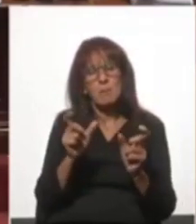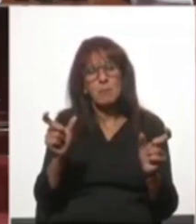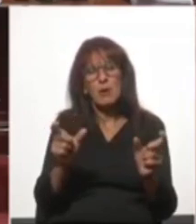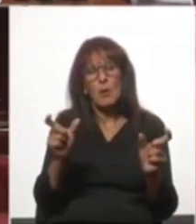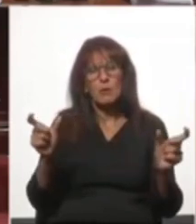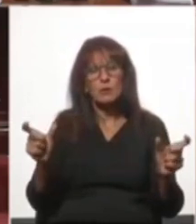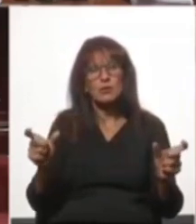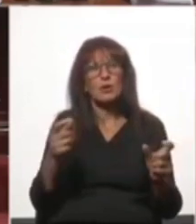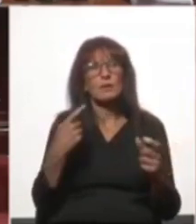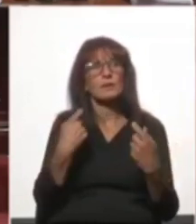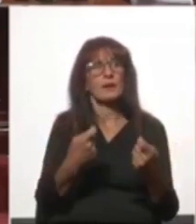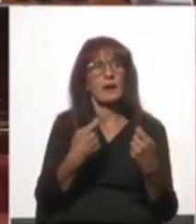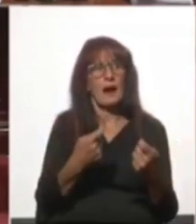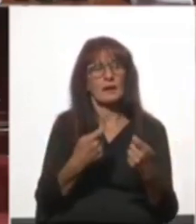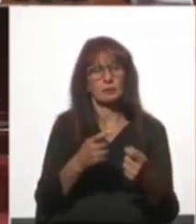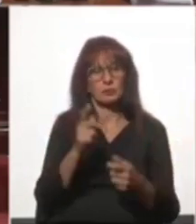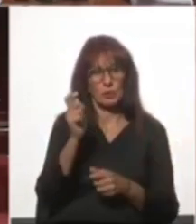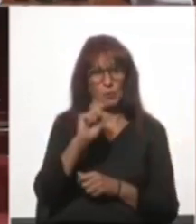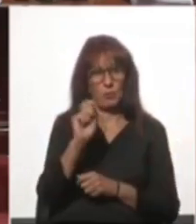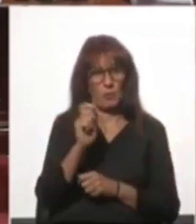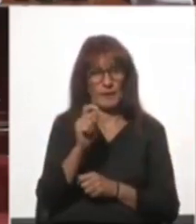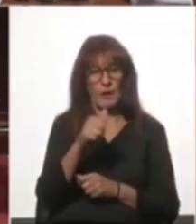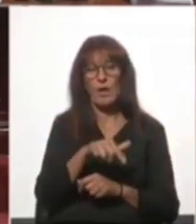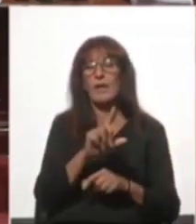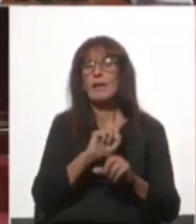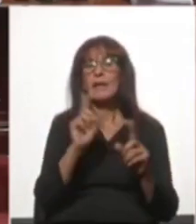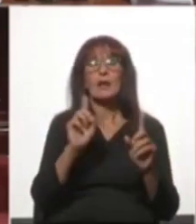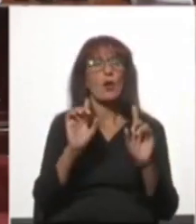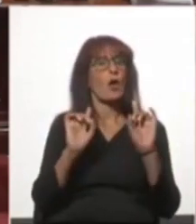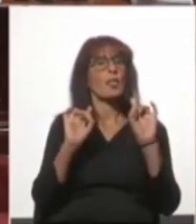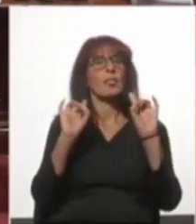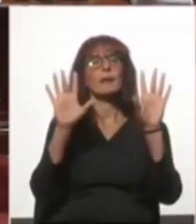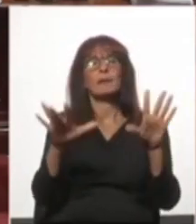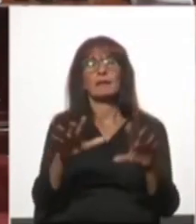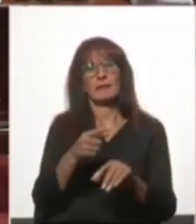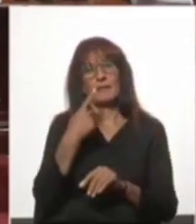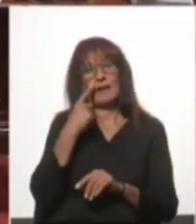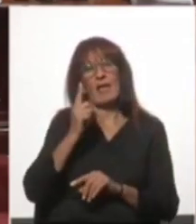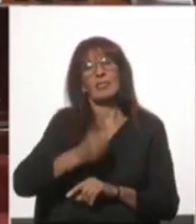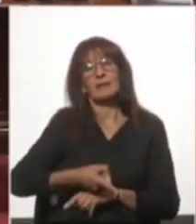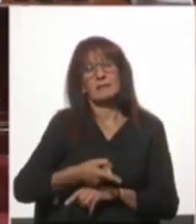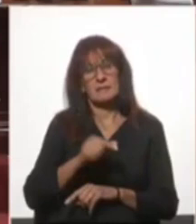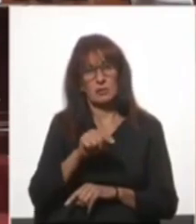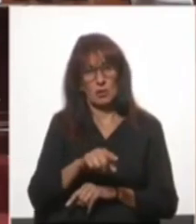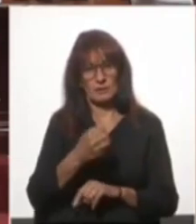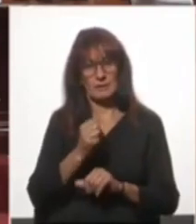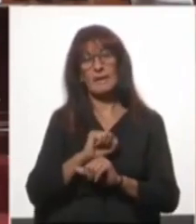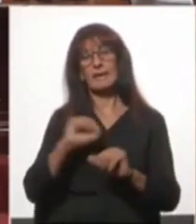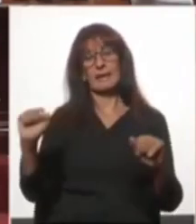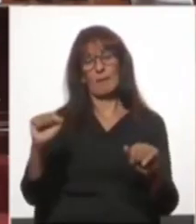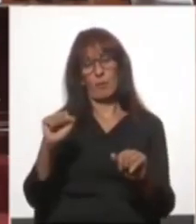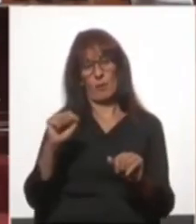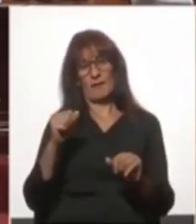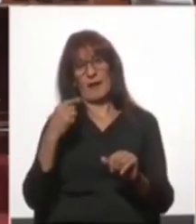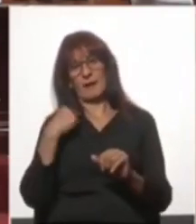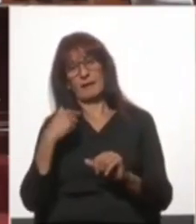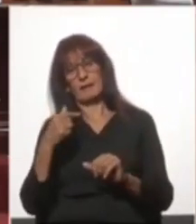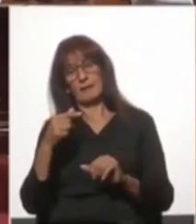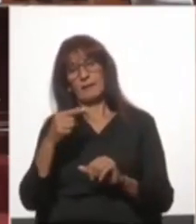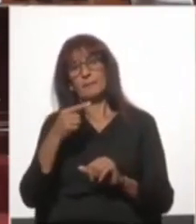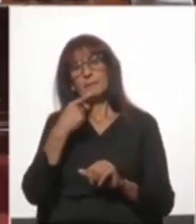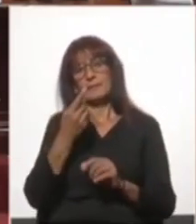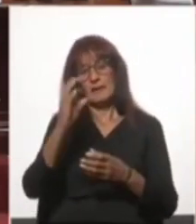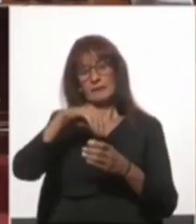gasto público y que no depende estrictamente de las decisiones que se puedan tomar en el marco de la ley de